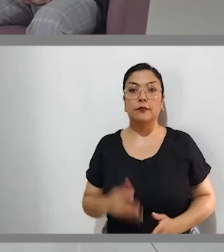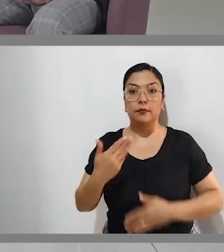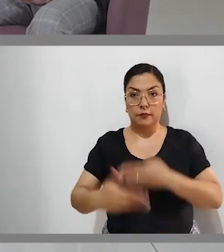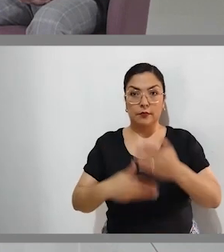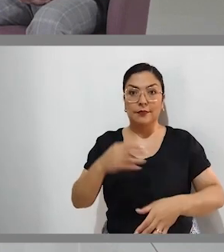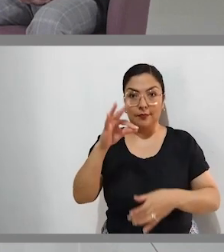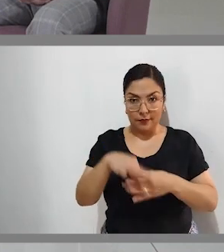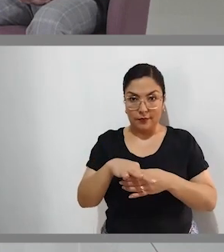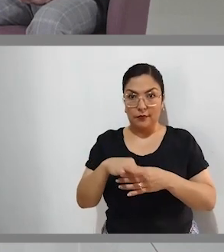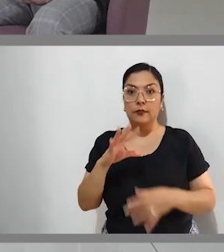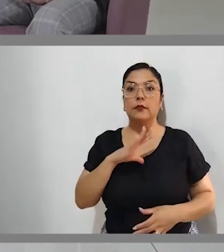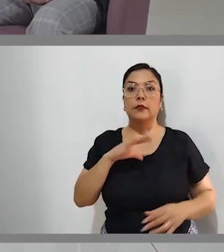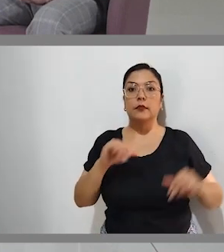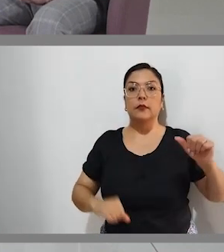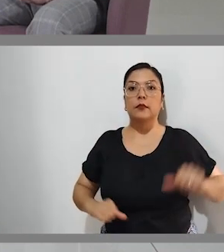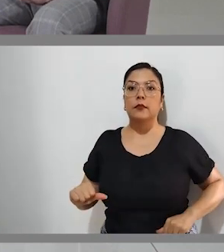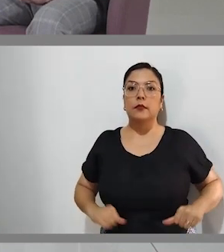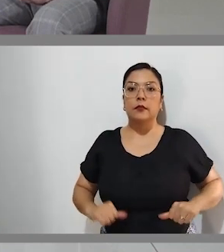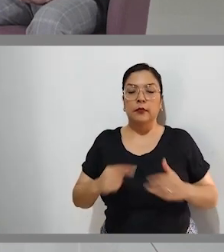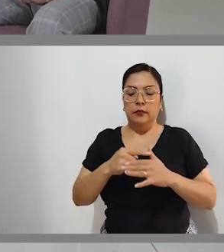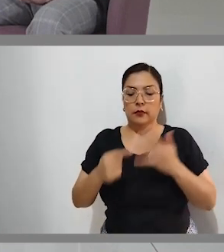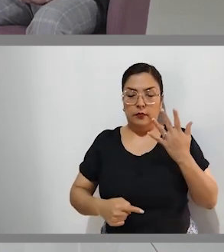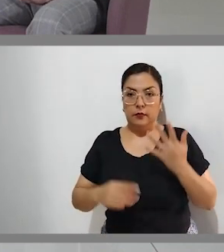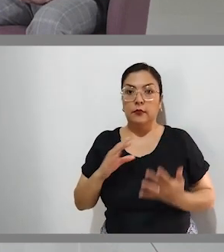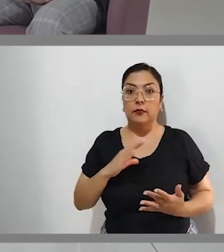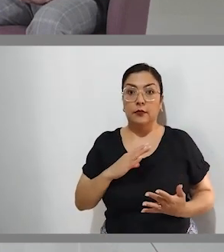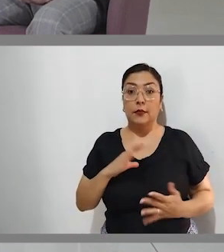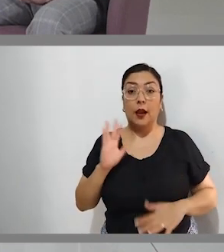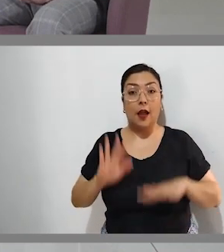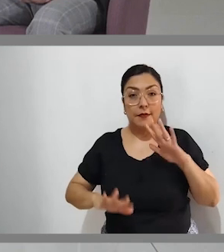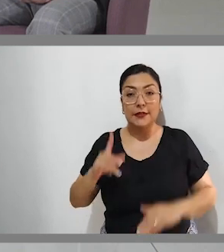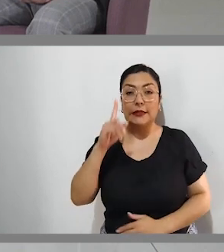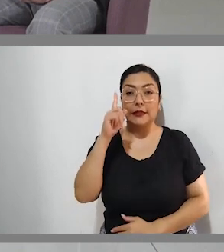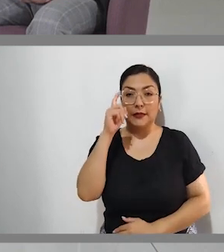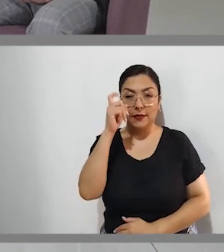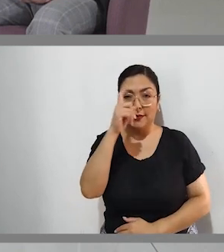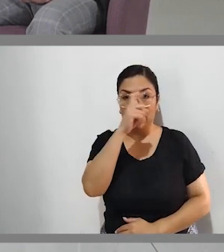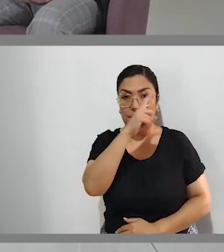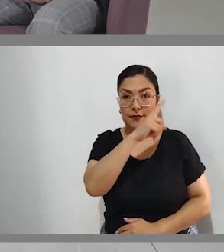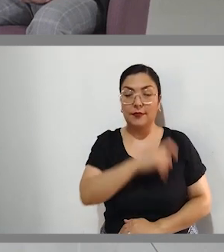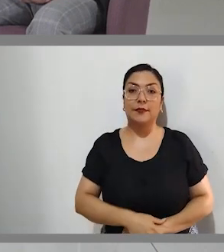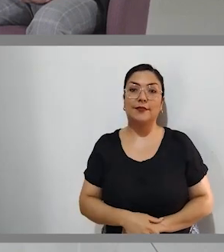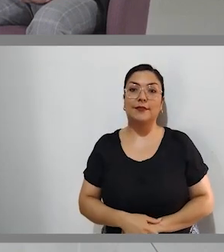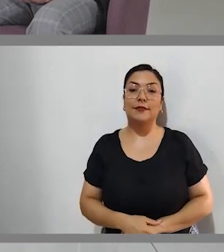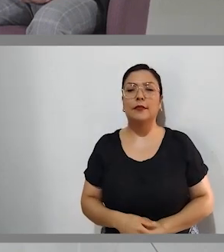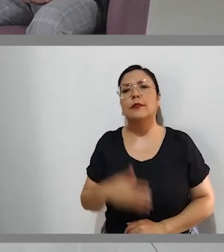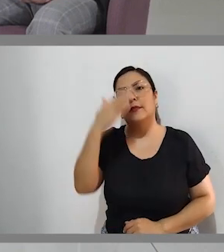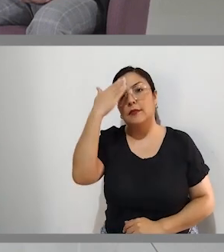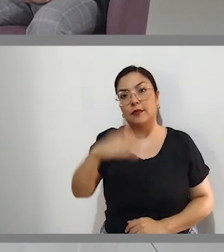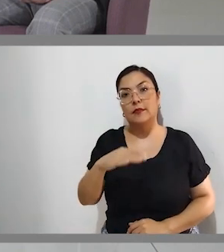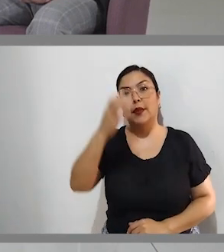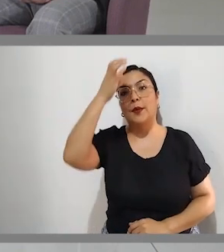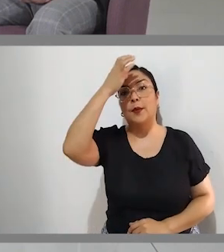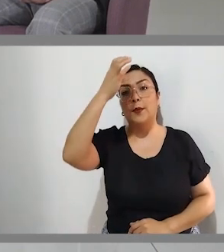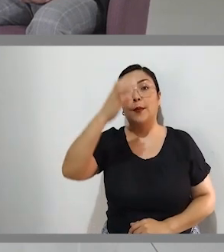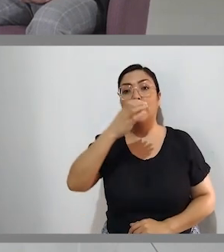hay, pero a veces se presentan desafíos, se presentan retos logísticos. Vivimos en el tercer estado más